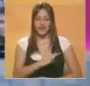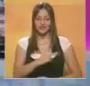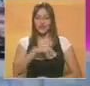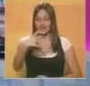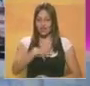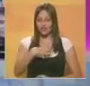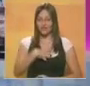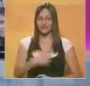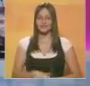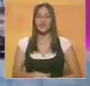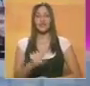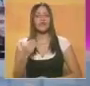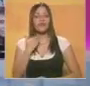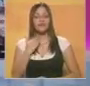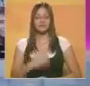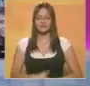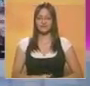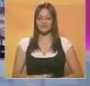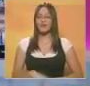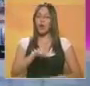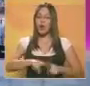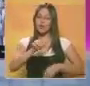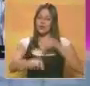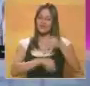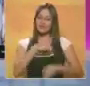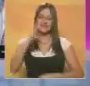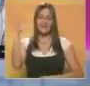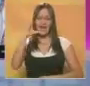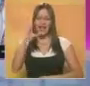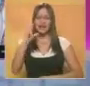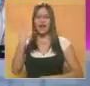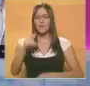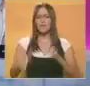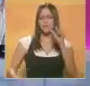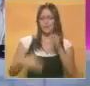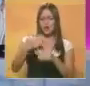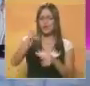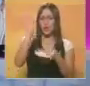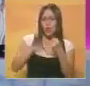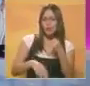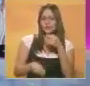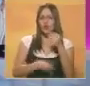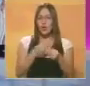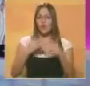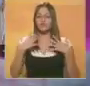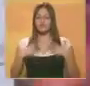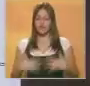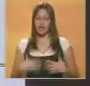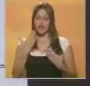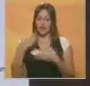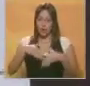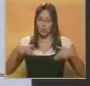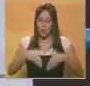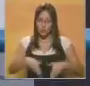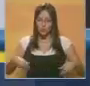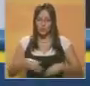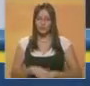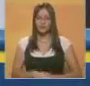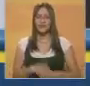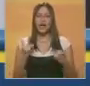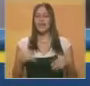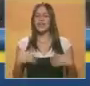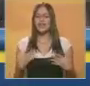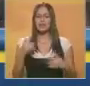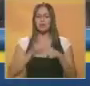aquí por Venevisión. No se lo pierdan. Cambiamos de tema. Caracas se vistió de moda con las últimas tendencias en traje de baño. En esta oportunidad se presentó